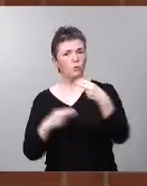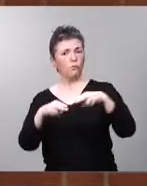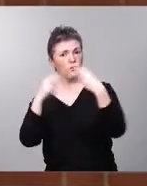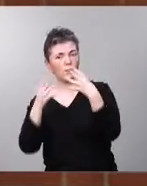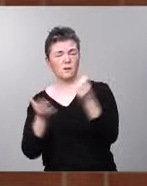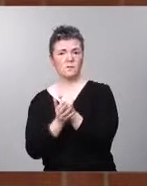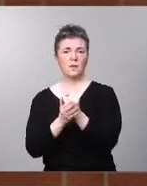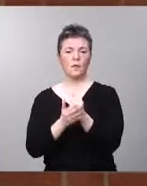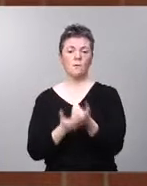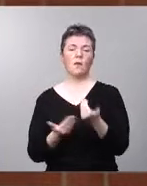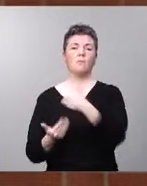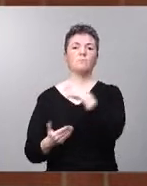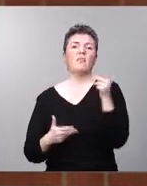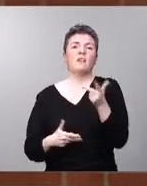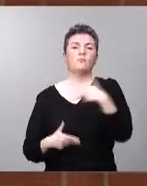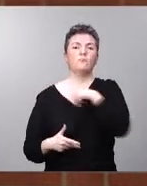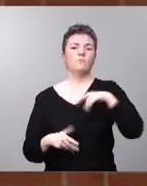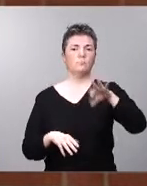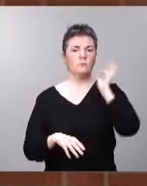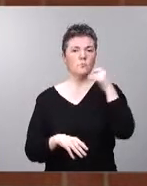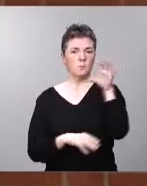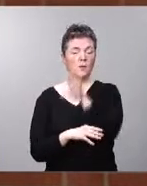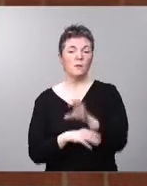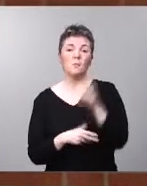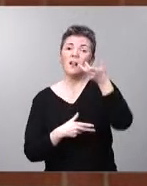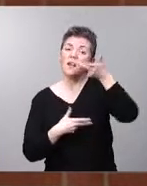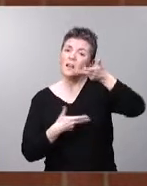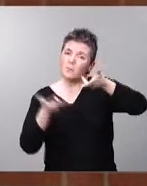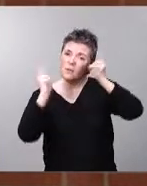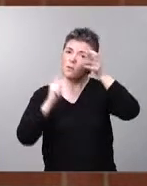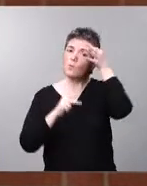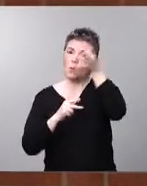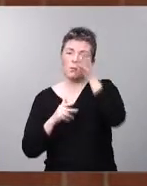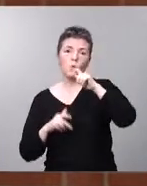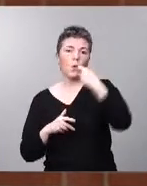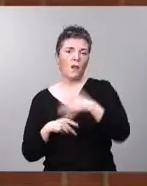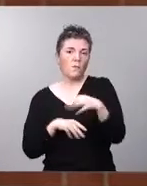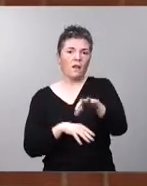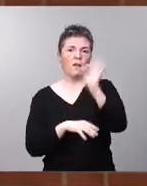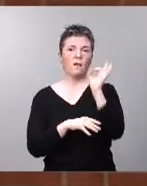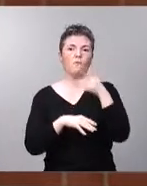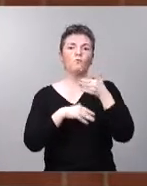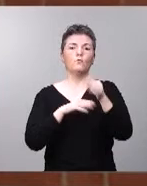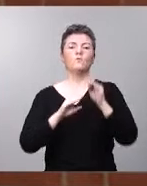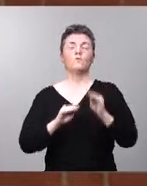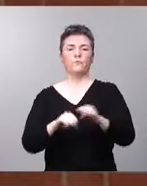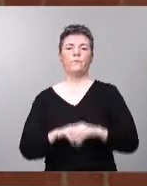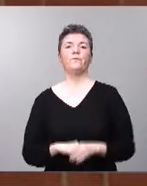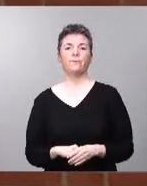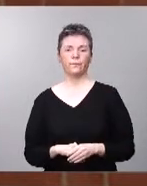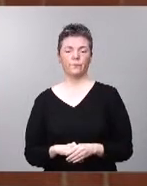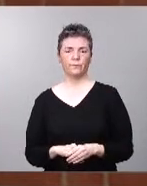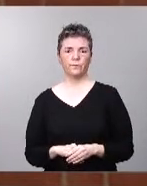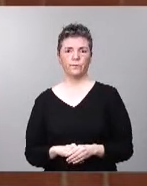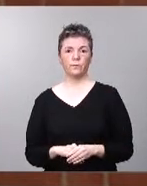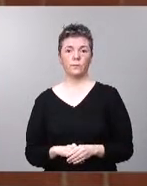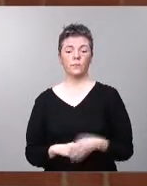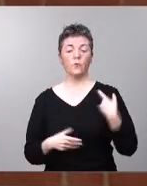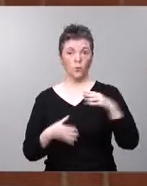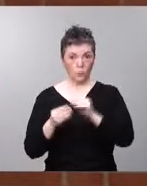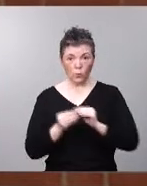nacional y a la libertad de los pueblos en este caso de ucrania para elegir su futuro con nuestra unidad